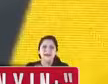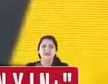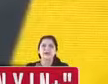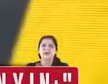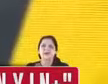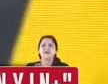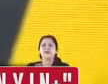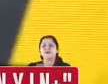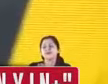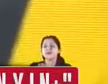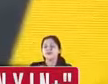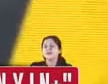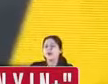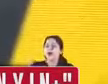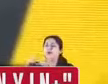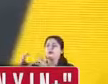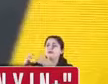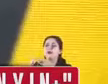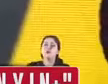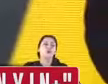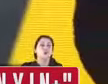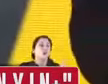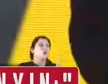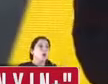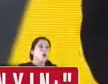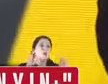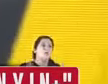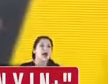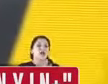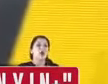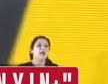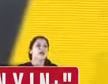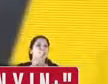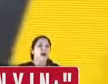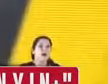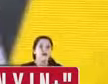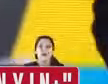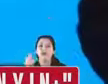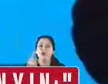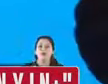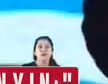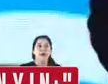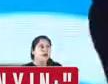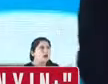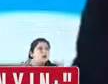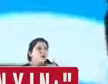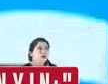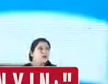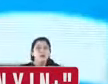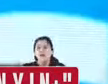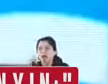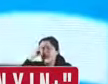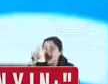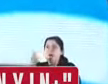decían no porque es una mala medio del gobierno porque en realidad no se entiende si aún porque porque son vacas de conserva